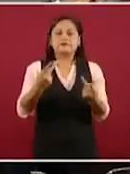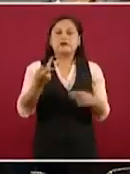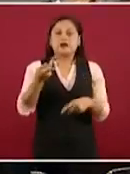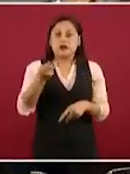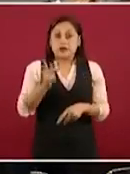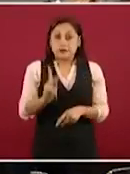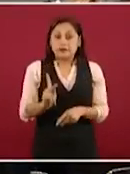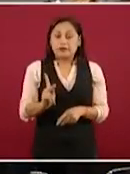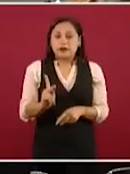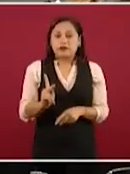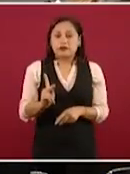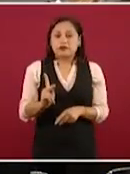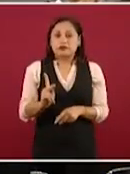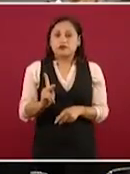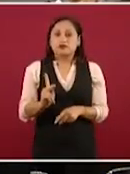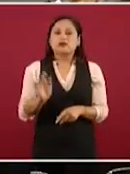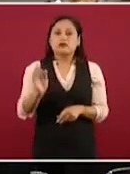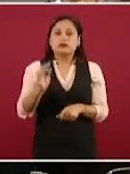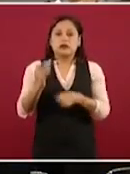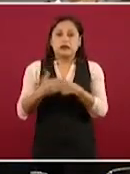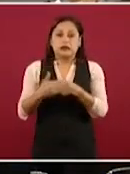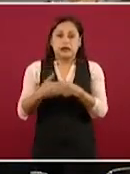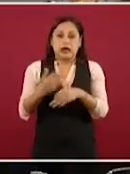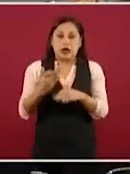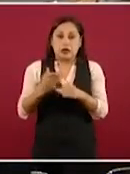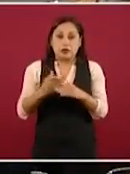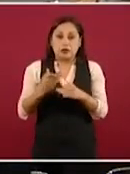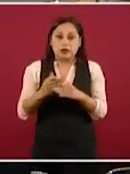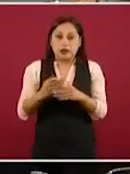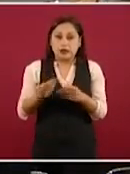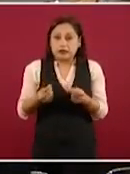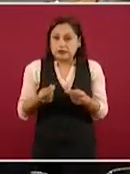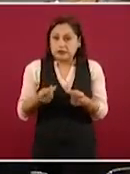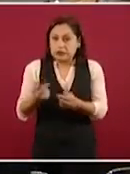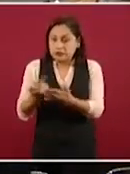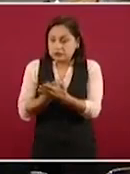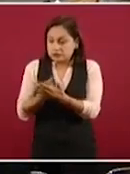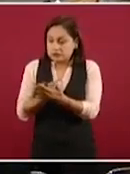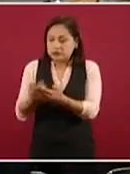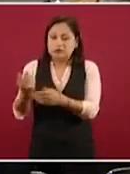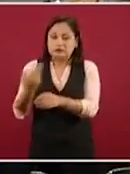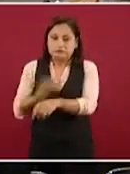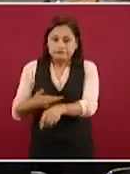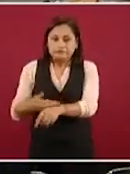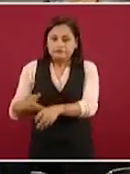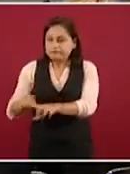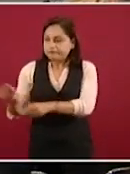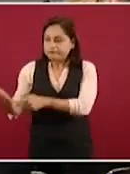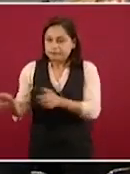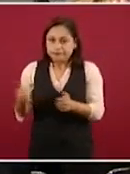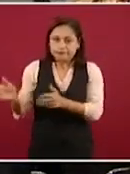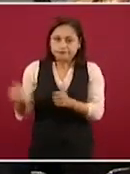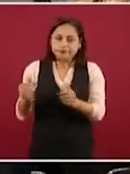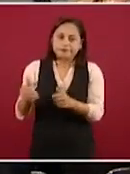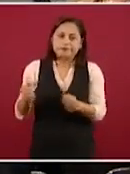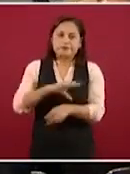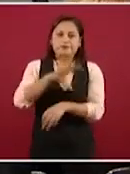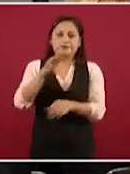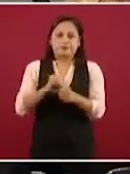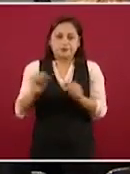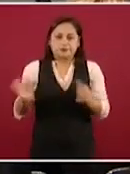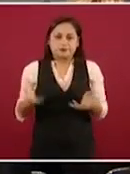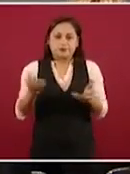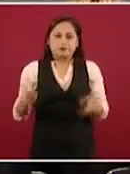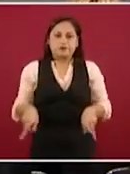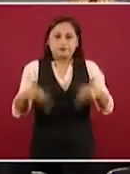tal manera de ya tener el número completo de joyas bajo custodia y resguarda del Instituto para devolver al pueblo lo robado. El camino a seguir